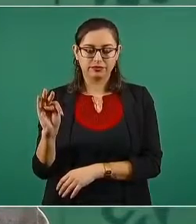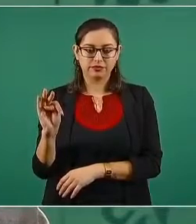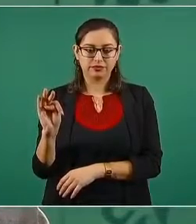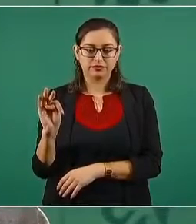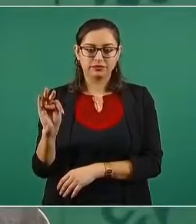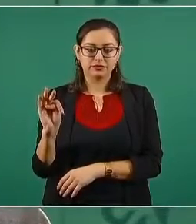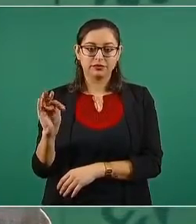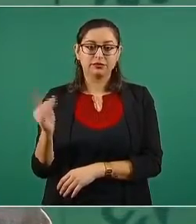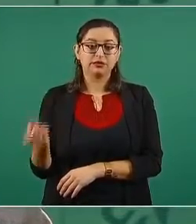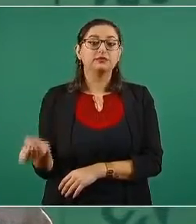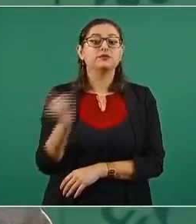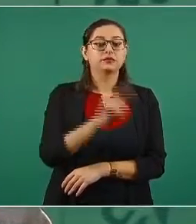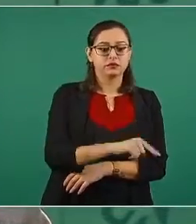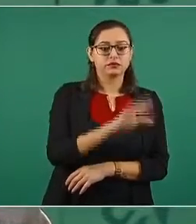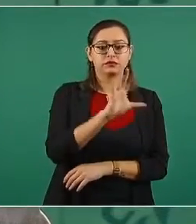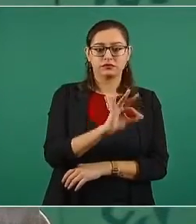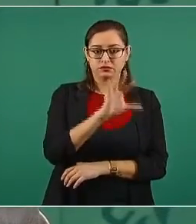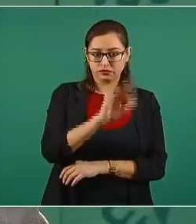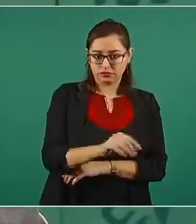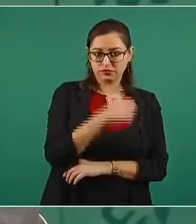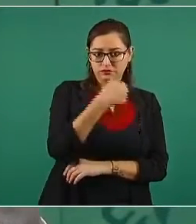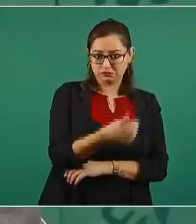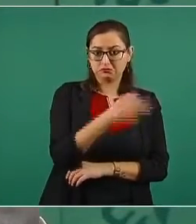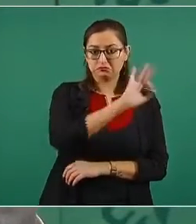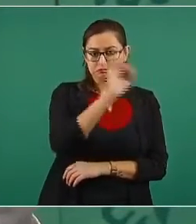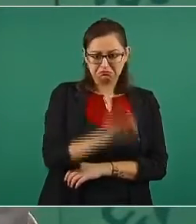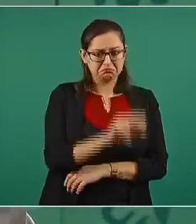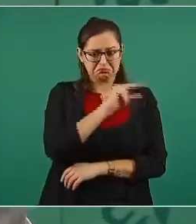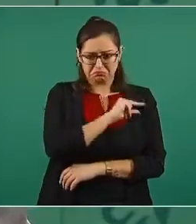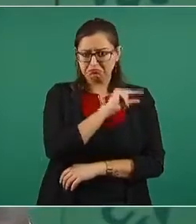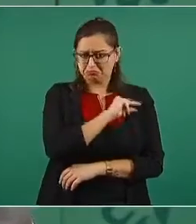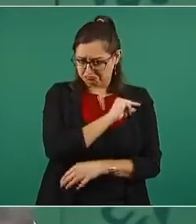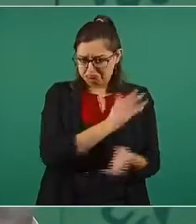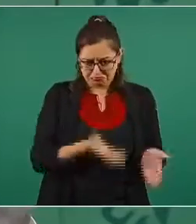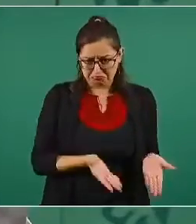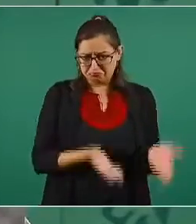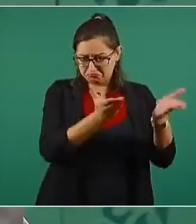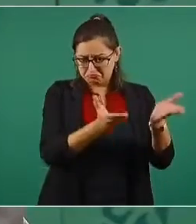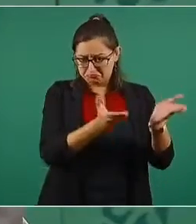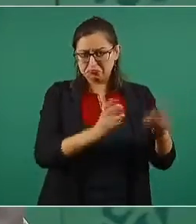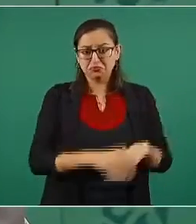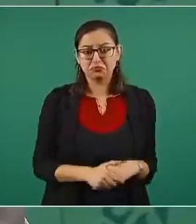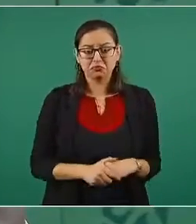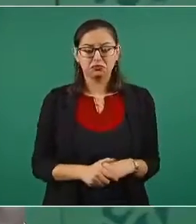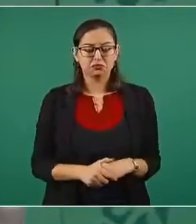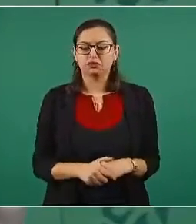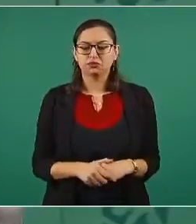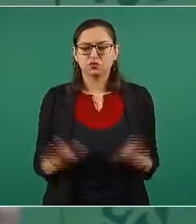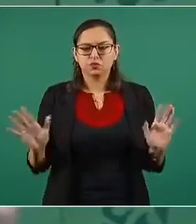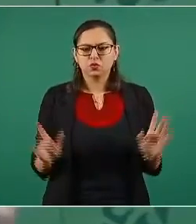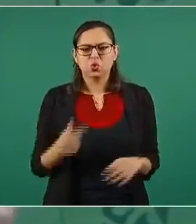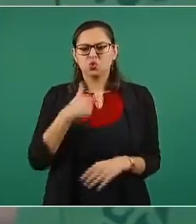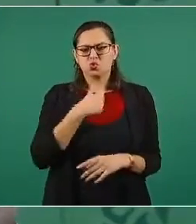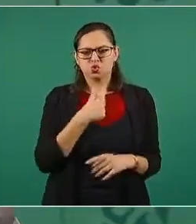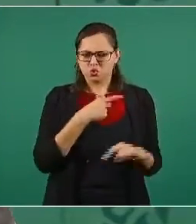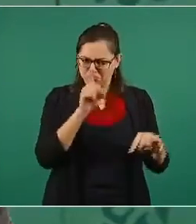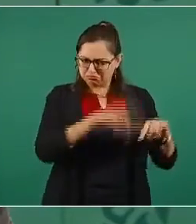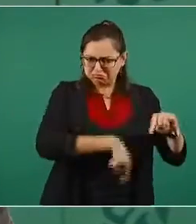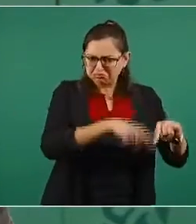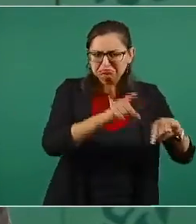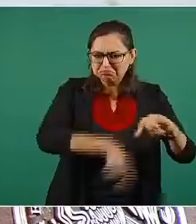y 46% para la iniciativa privada. O sea, no es